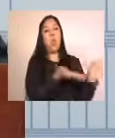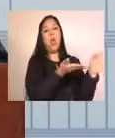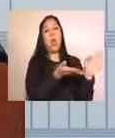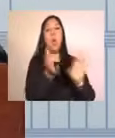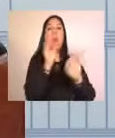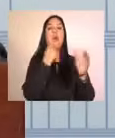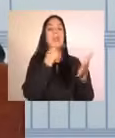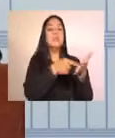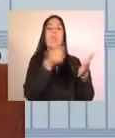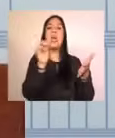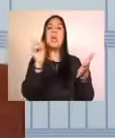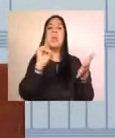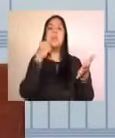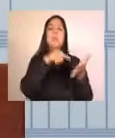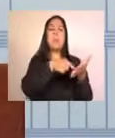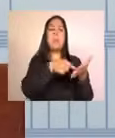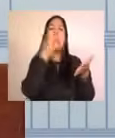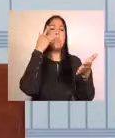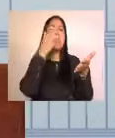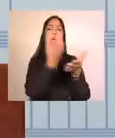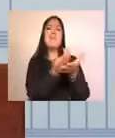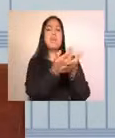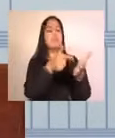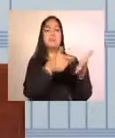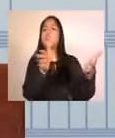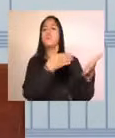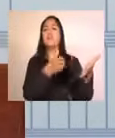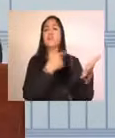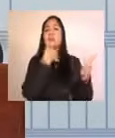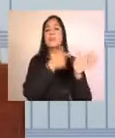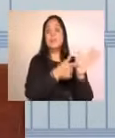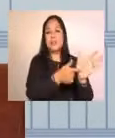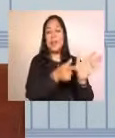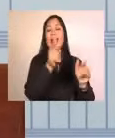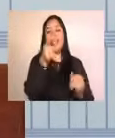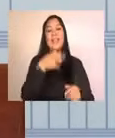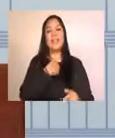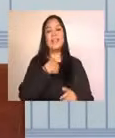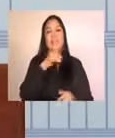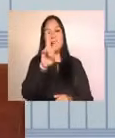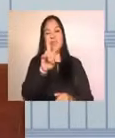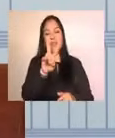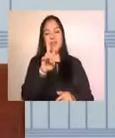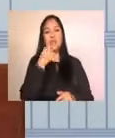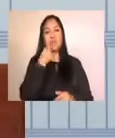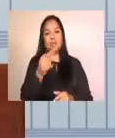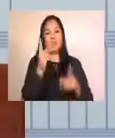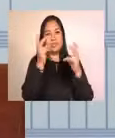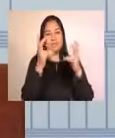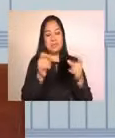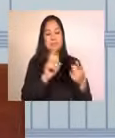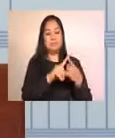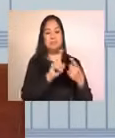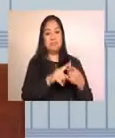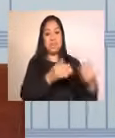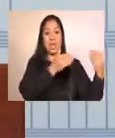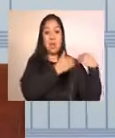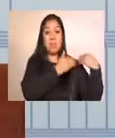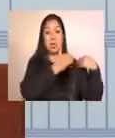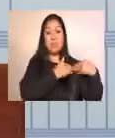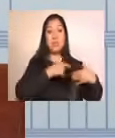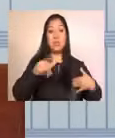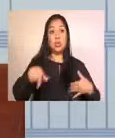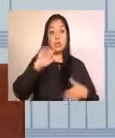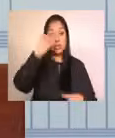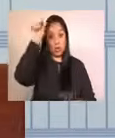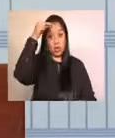desestimadas. Aquí vemos dos conductas claramente establecidas: el compromiso total y absoluto del organismo ejecutivo de